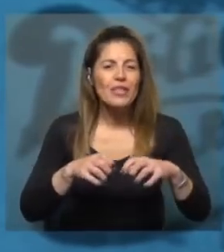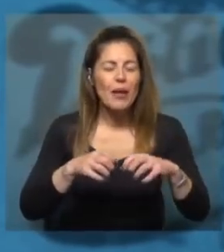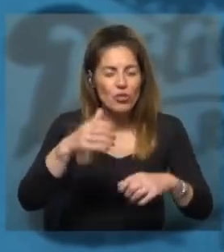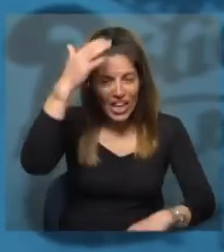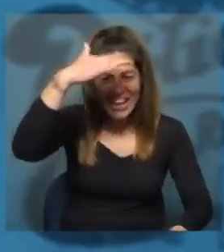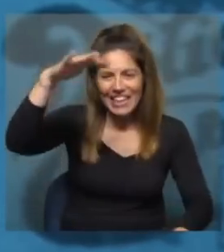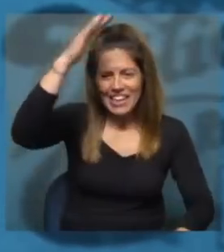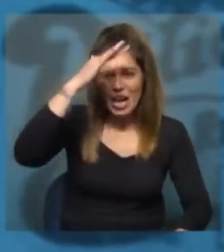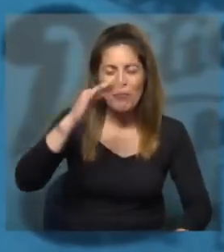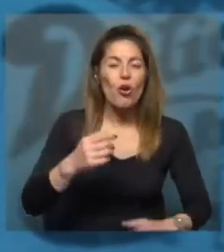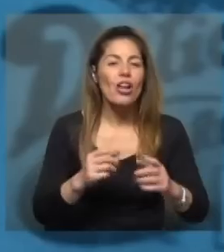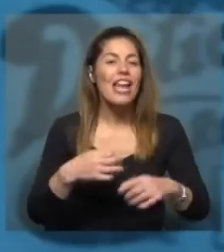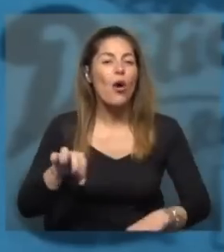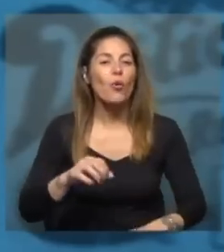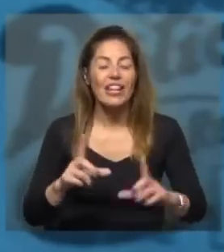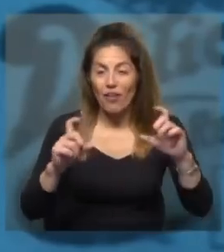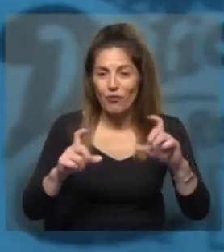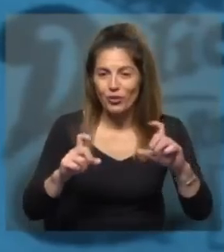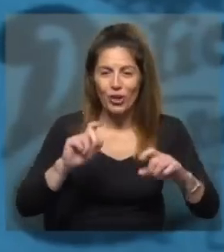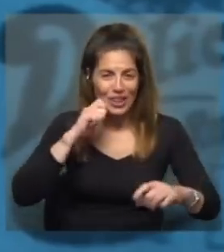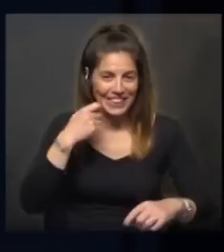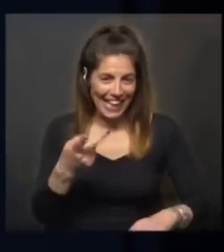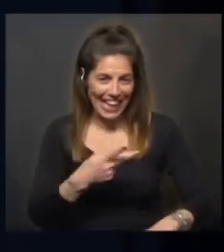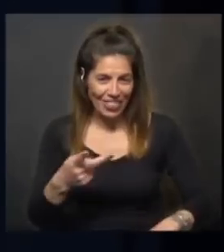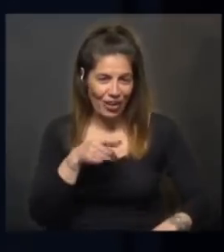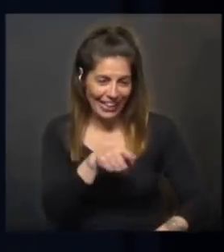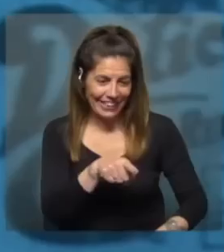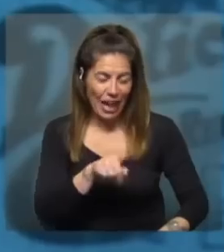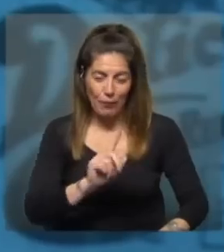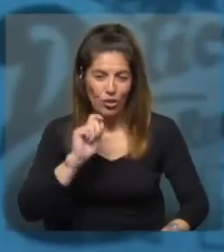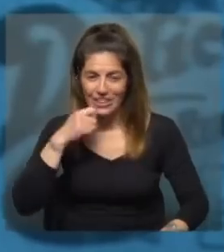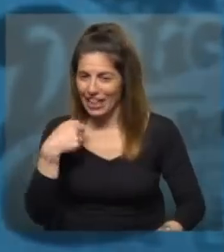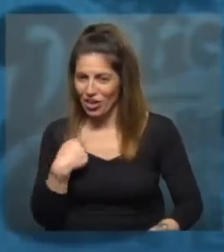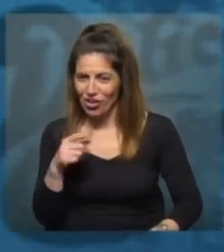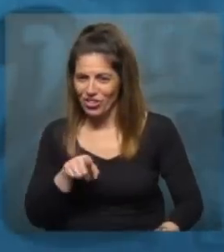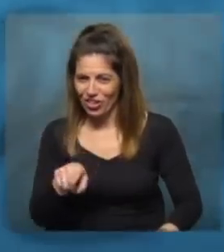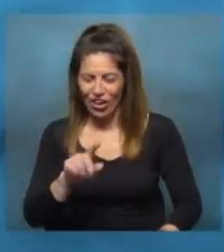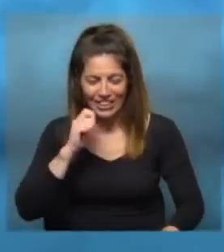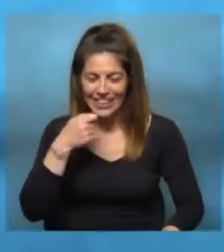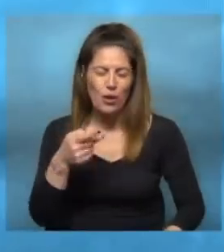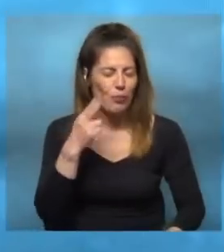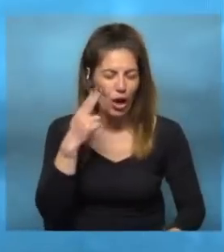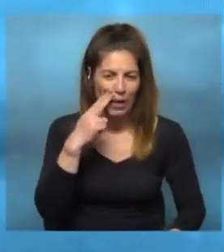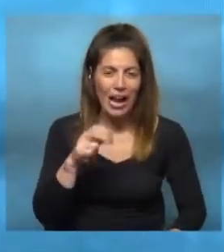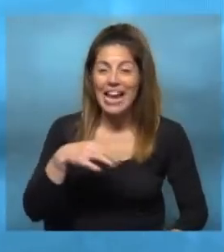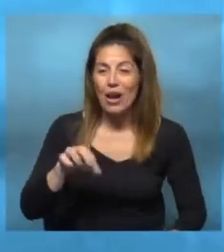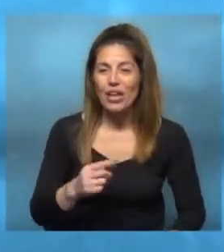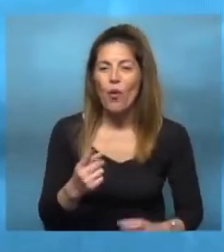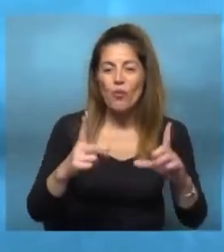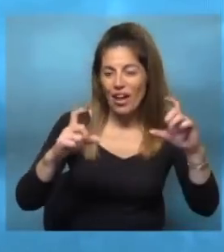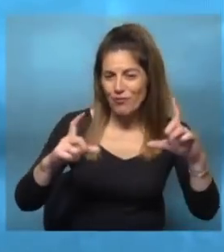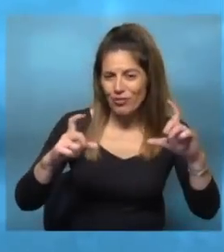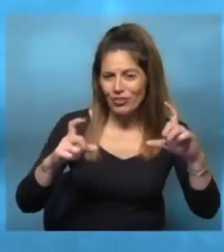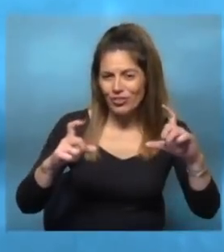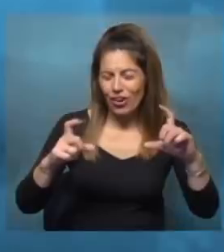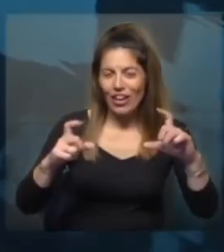salió más que salimos más o menos linda a las 2 porque también en eso me gusta esta no pero vos ahí saliste linda y yo no bueno era un problema era una foto que sacamos con